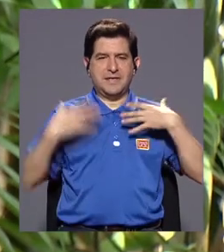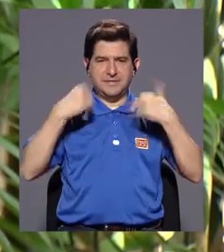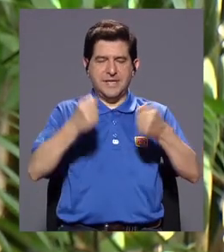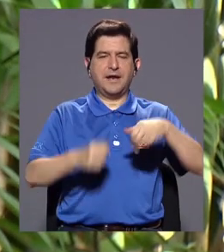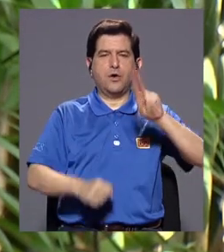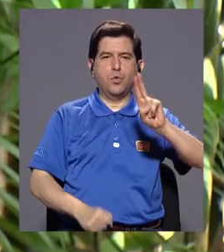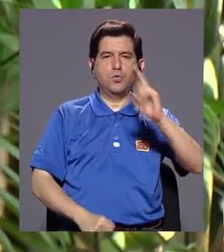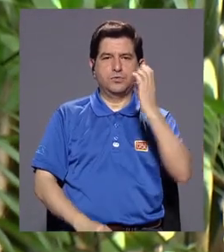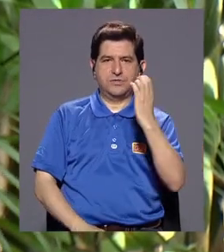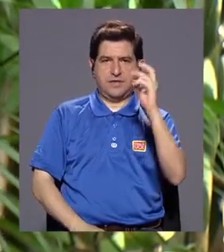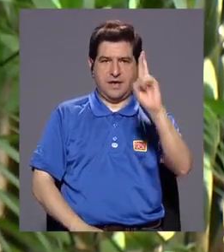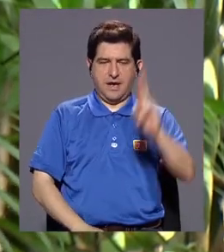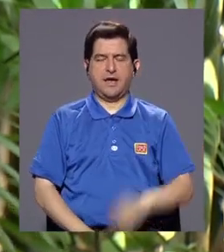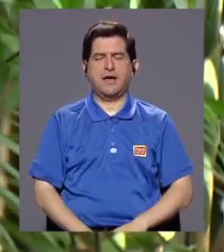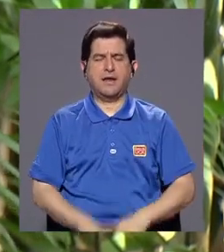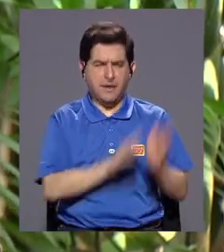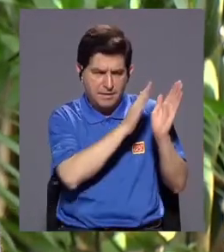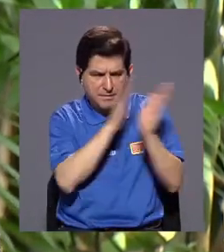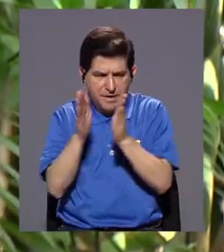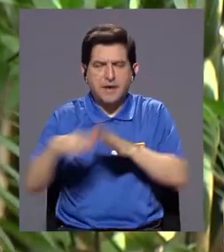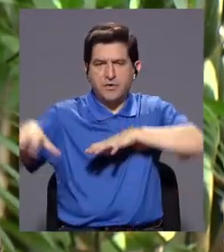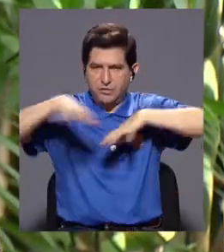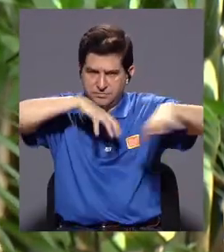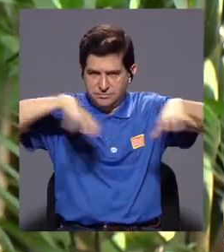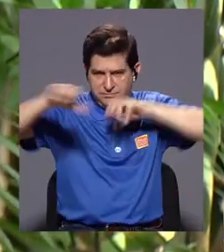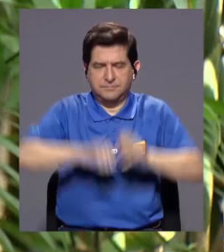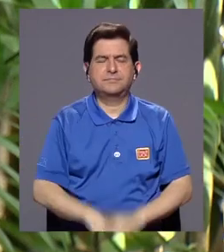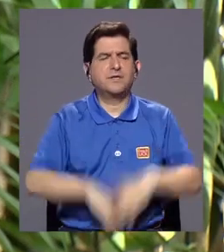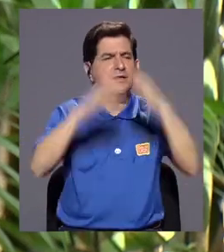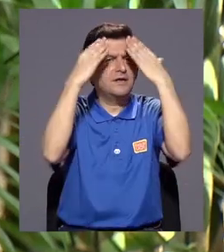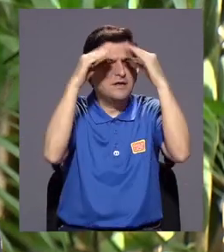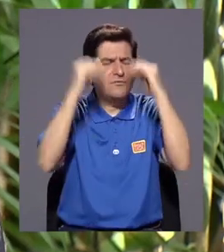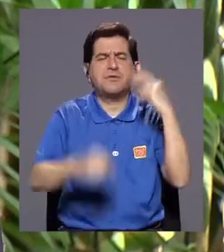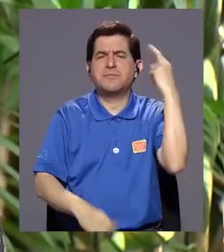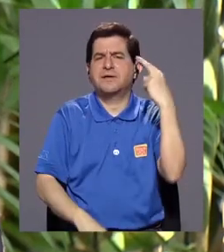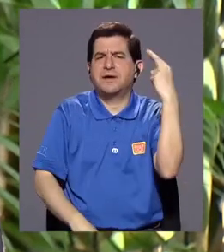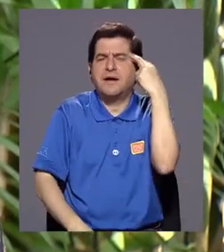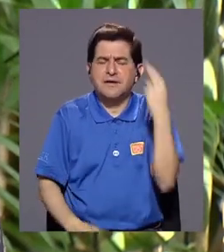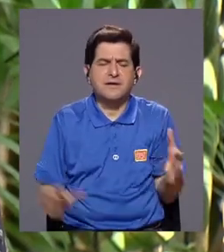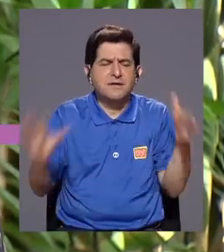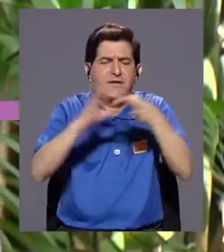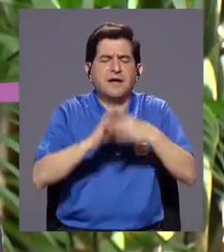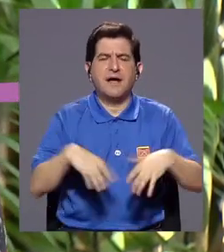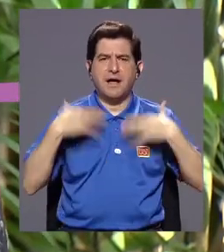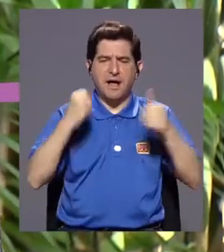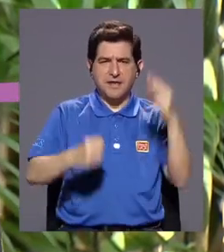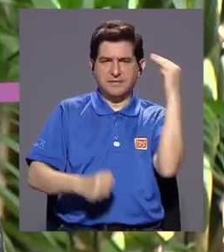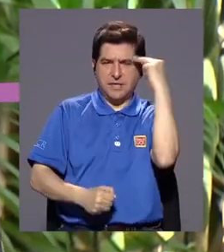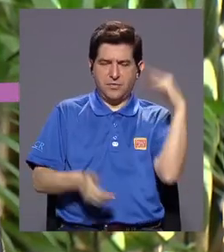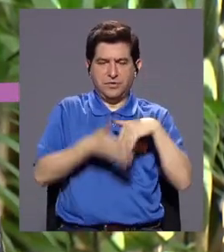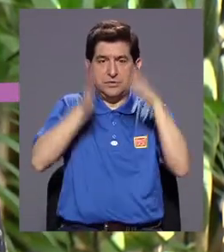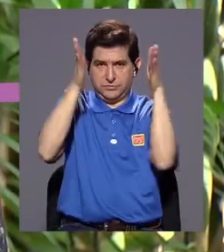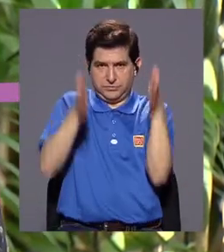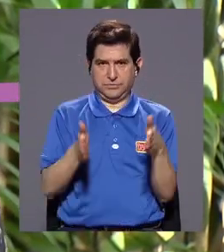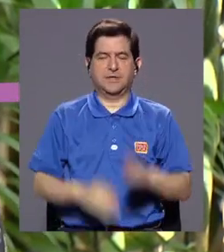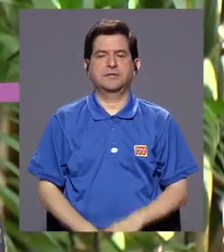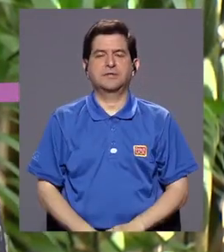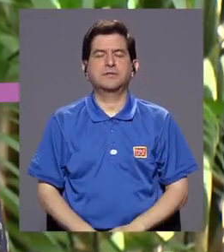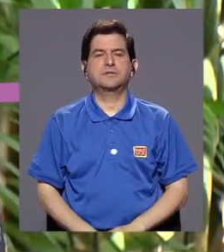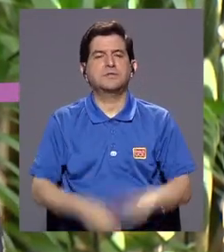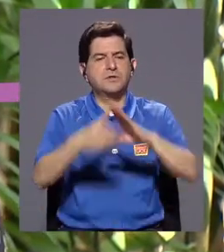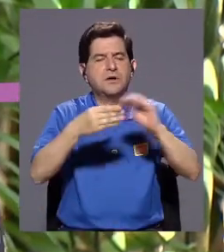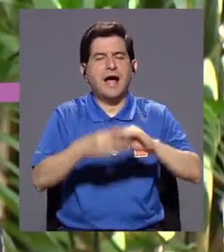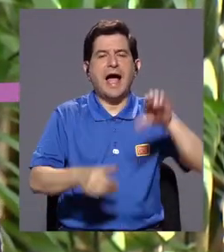Oficina de Bienestar y Salud de la Universidad de Costa Rica organizó una actividad para informar y reflexionar acerca de la salud mental de sus